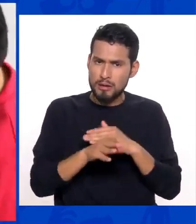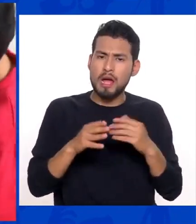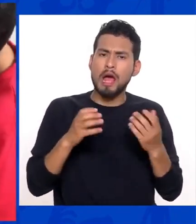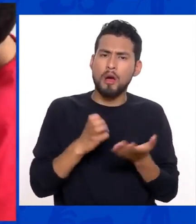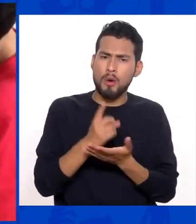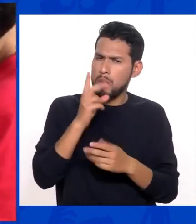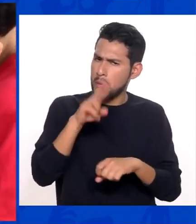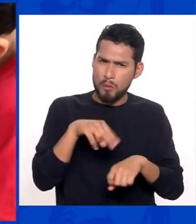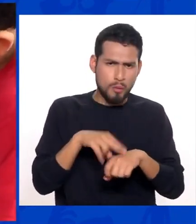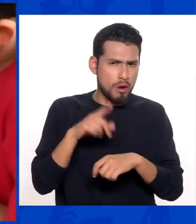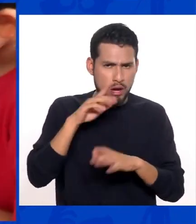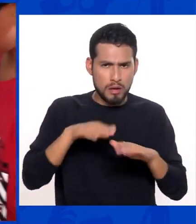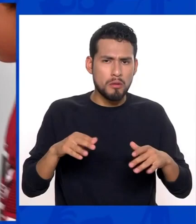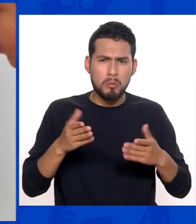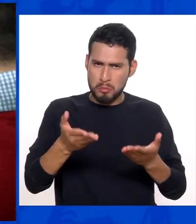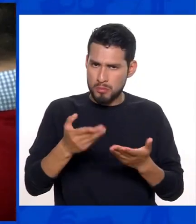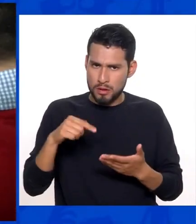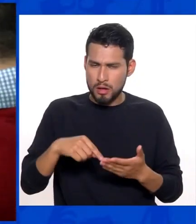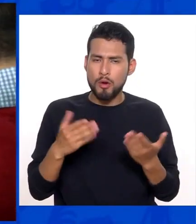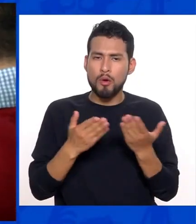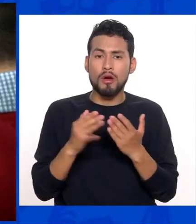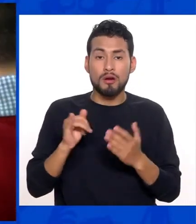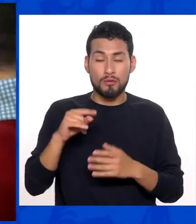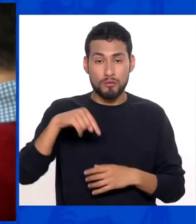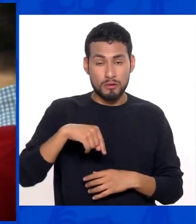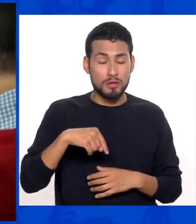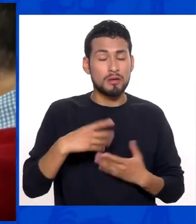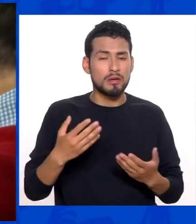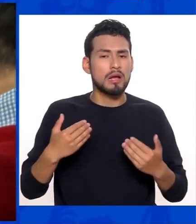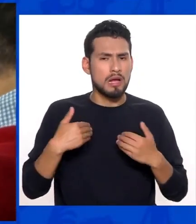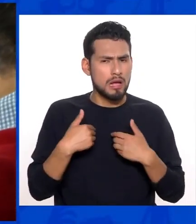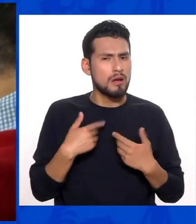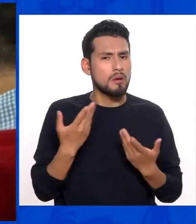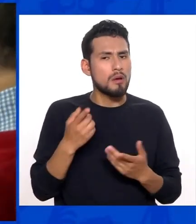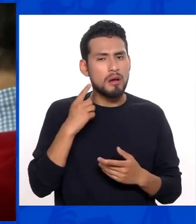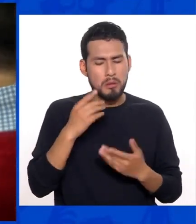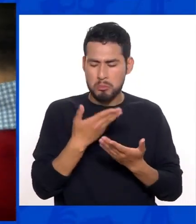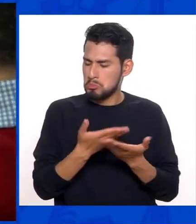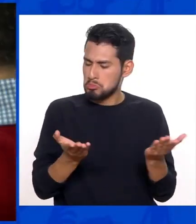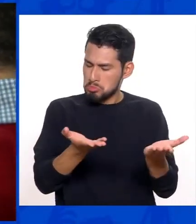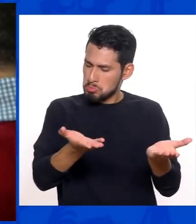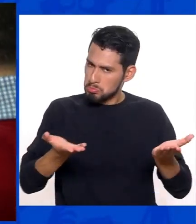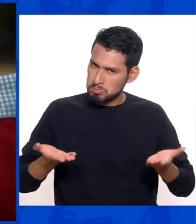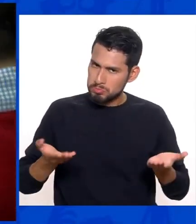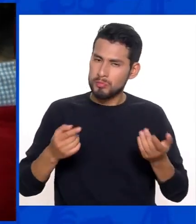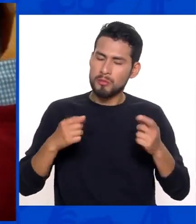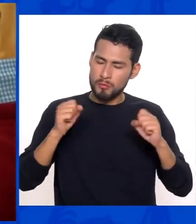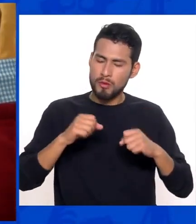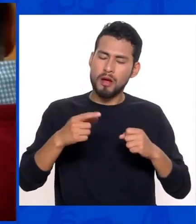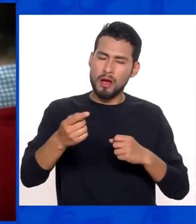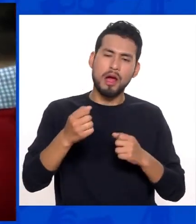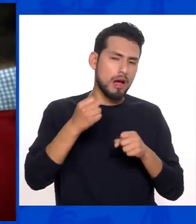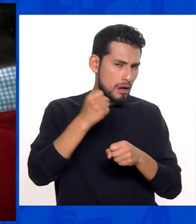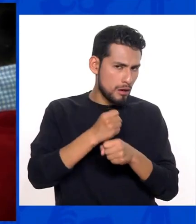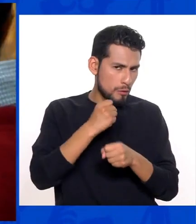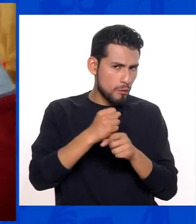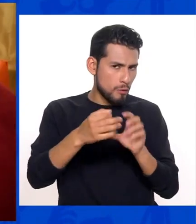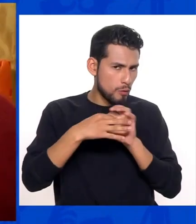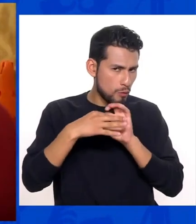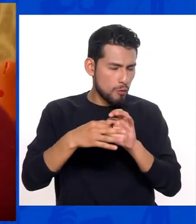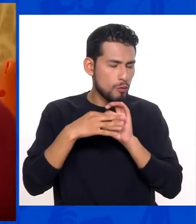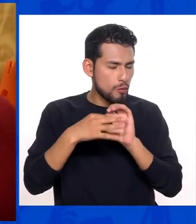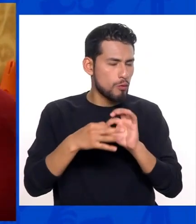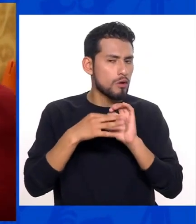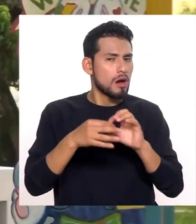regular de sus niños. Todos van a ser bienvenidos, escuelas como la de nosotros. Tenemos siempre los brazos abiertos para ustedes, para poder seguir